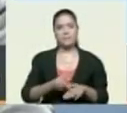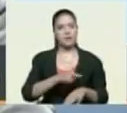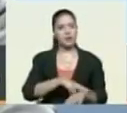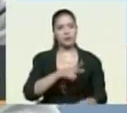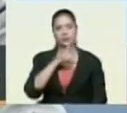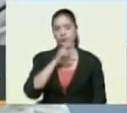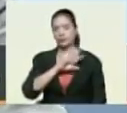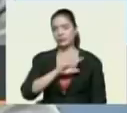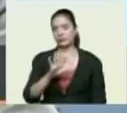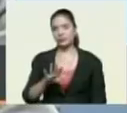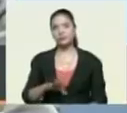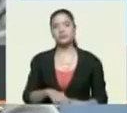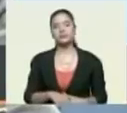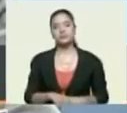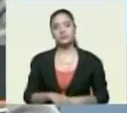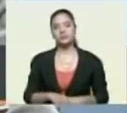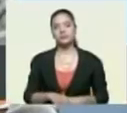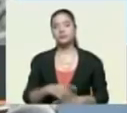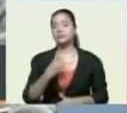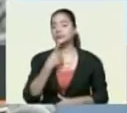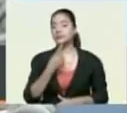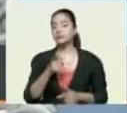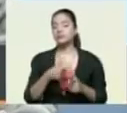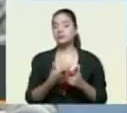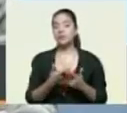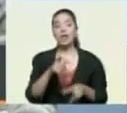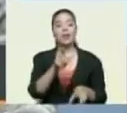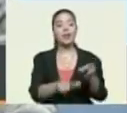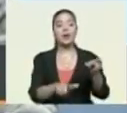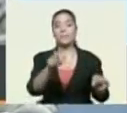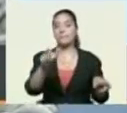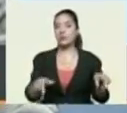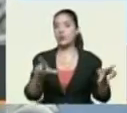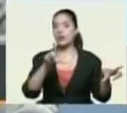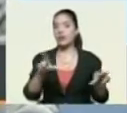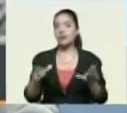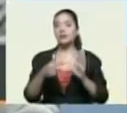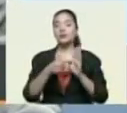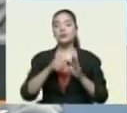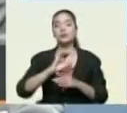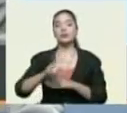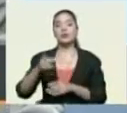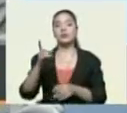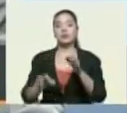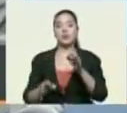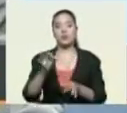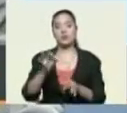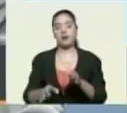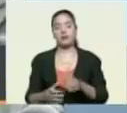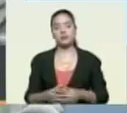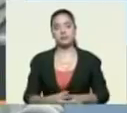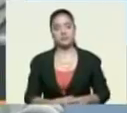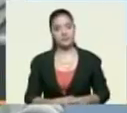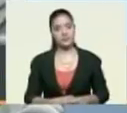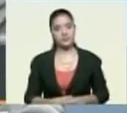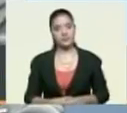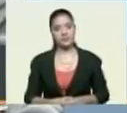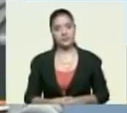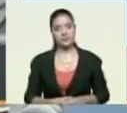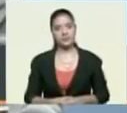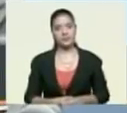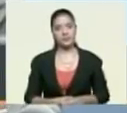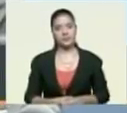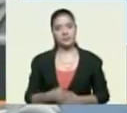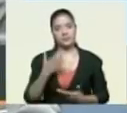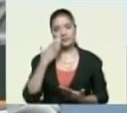calaña. Voy a mencionar entonces las personas que han sido puestas a la orden de los tribunales y reseñar